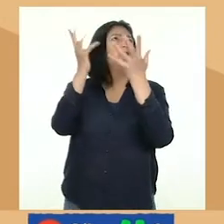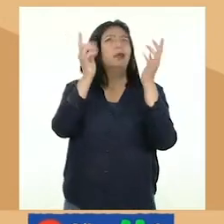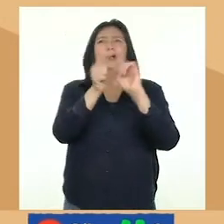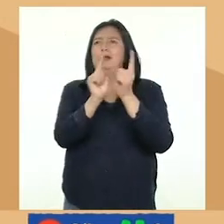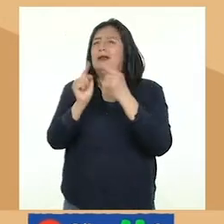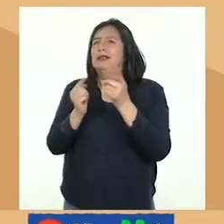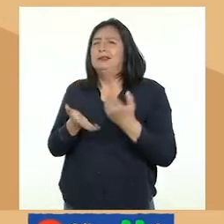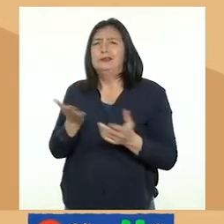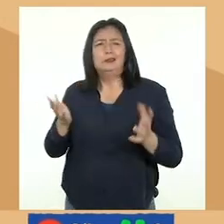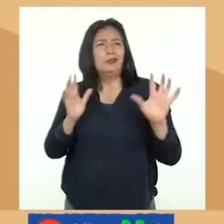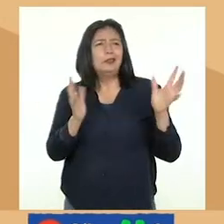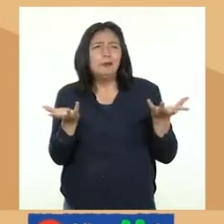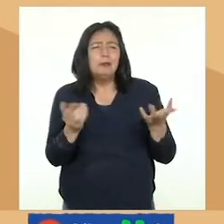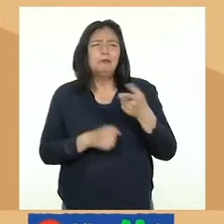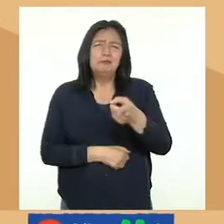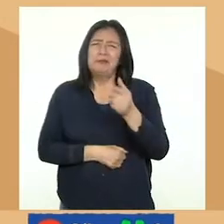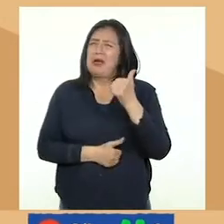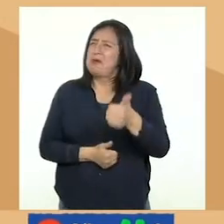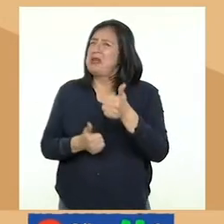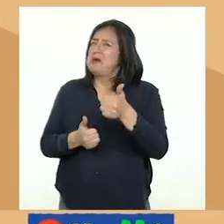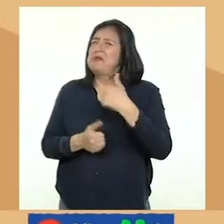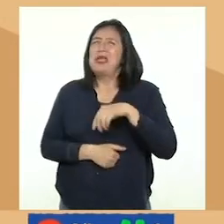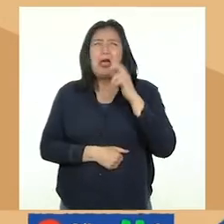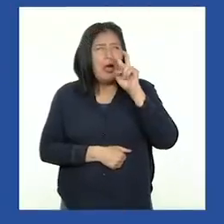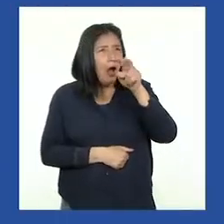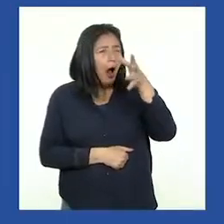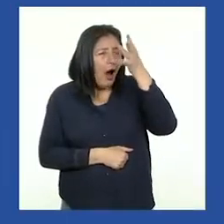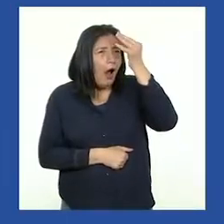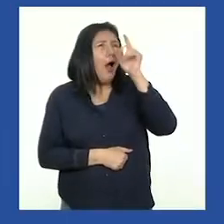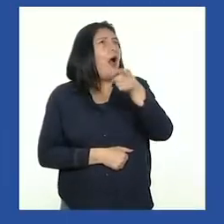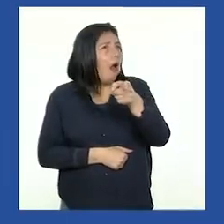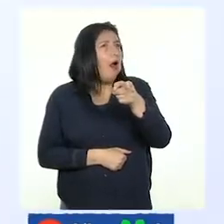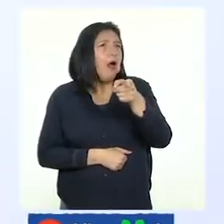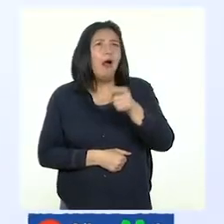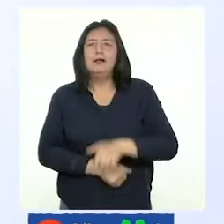otros elementos del clima. Fue genial descubrir todo esto.